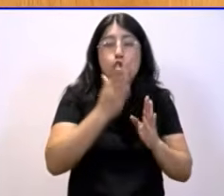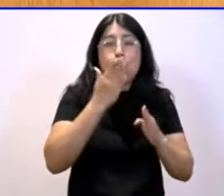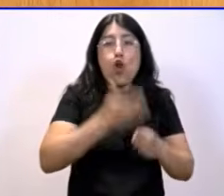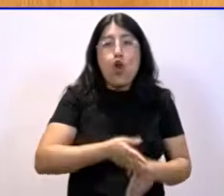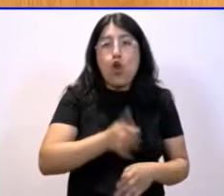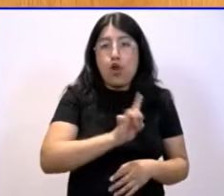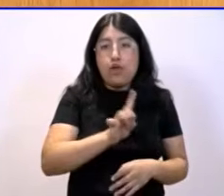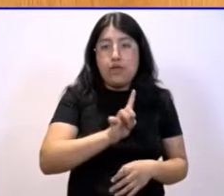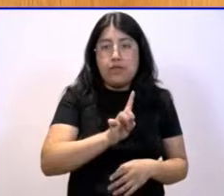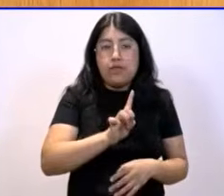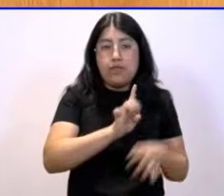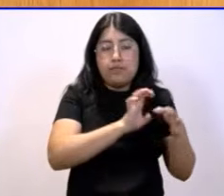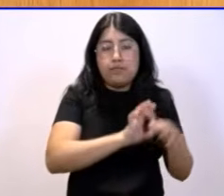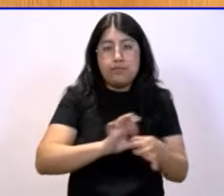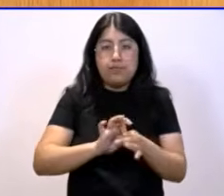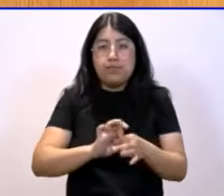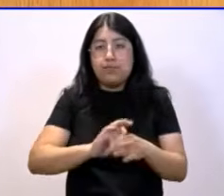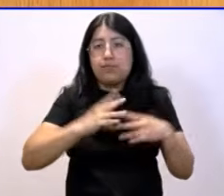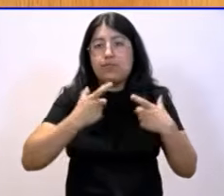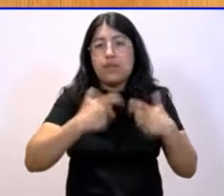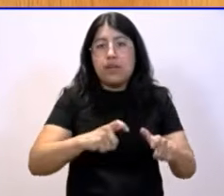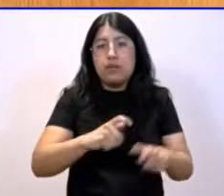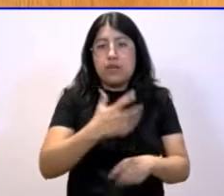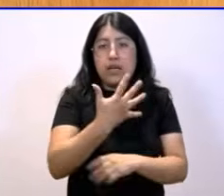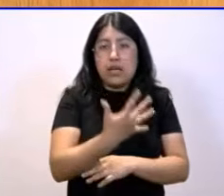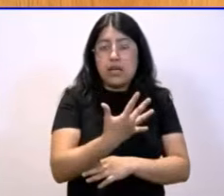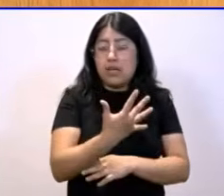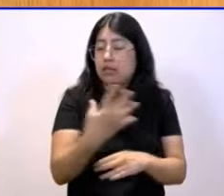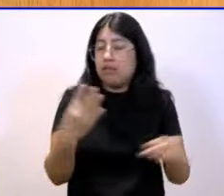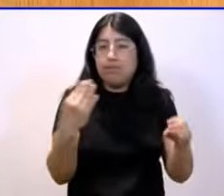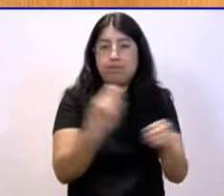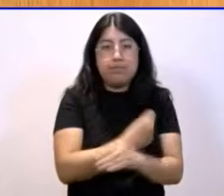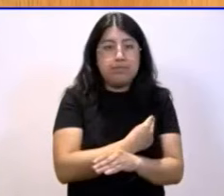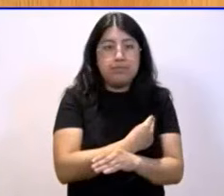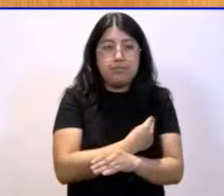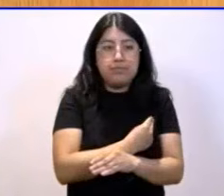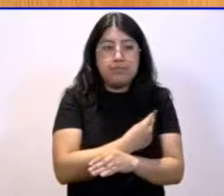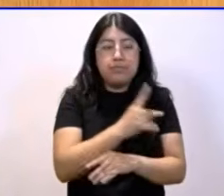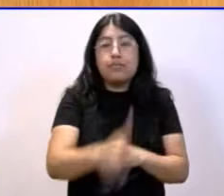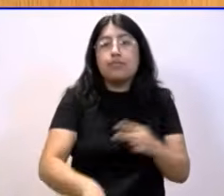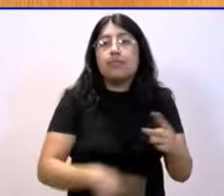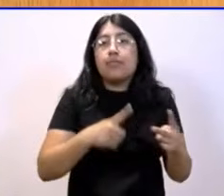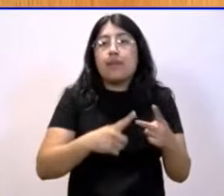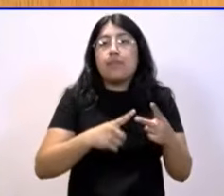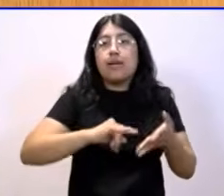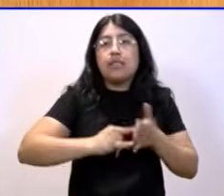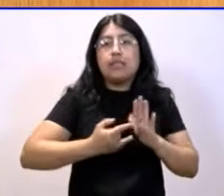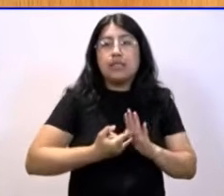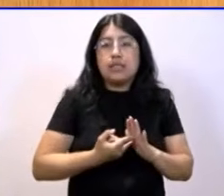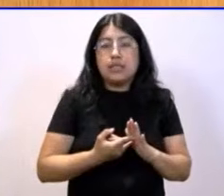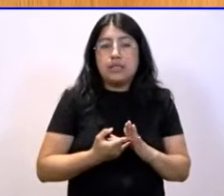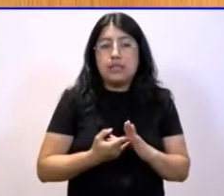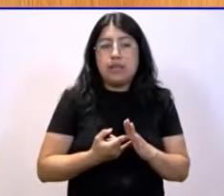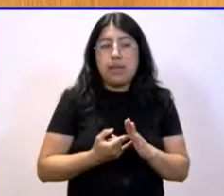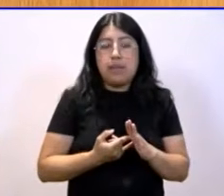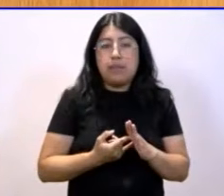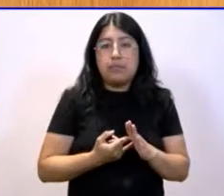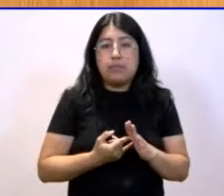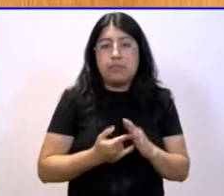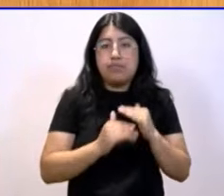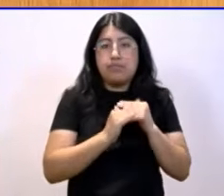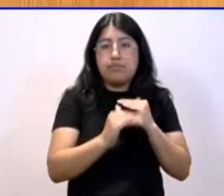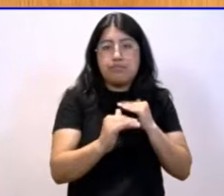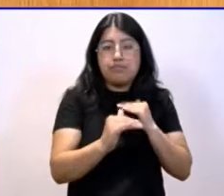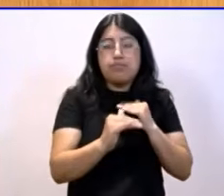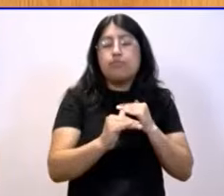la directiva y con su cláusula quinta, esto es lo que dice, y dice que los sistemas de indemnización efectivamente establecidos por el